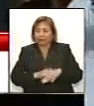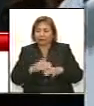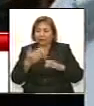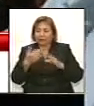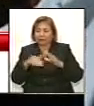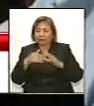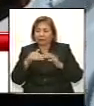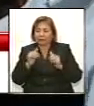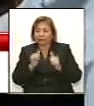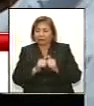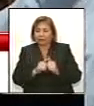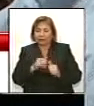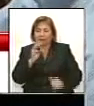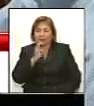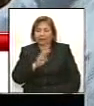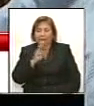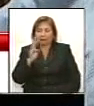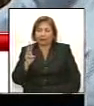plataforma